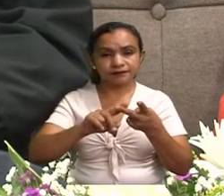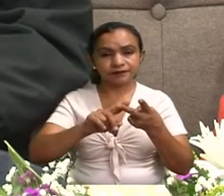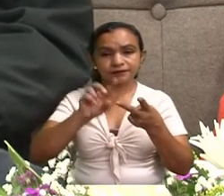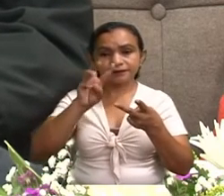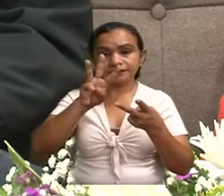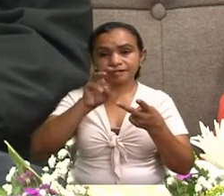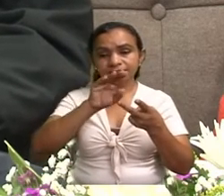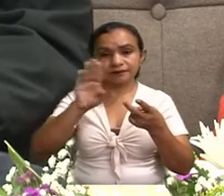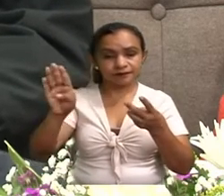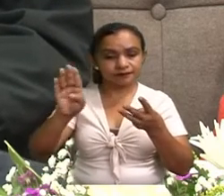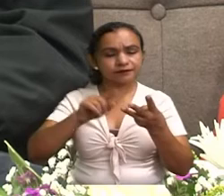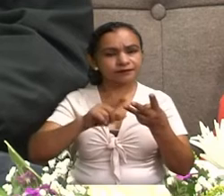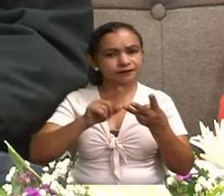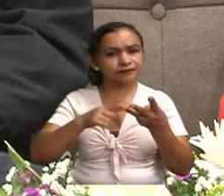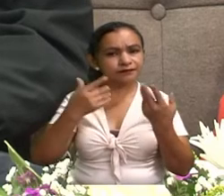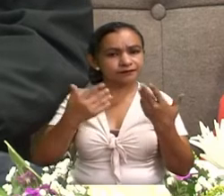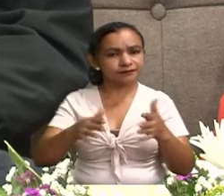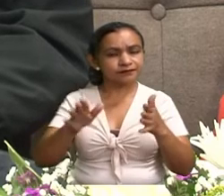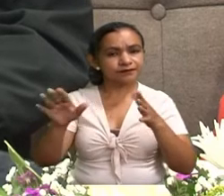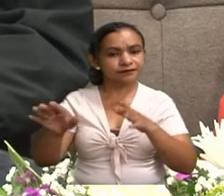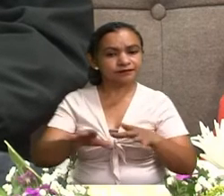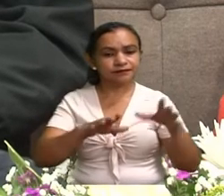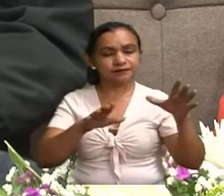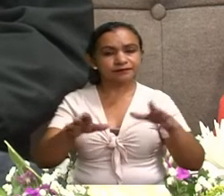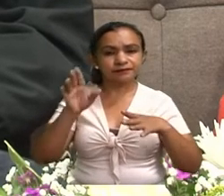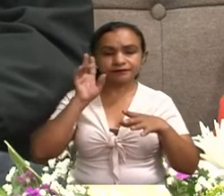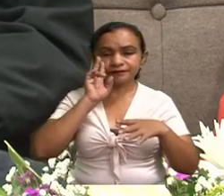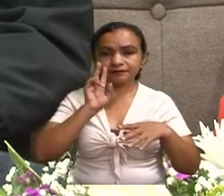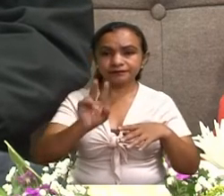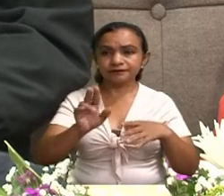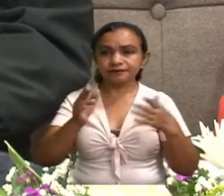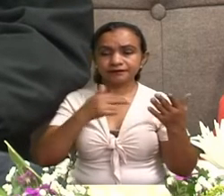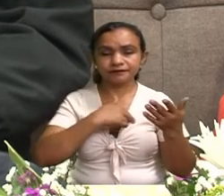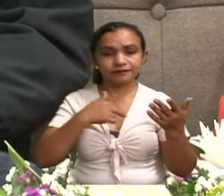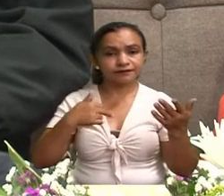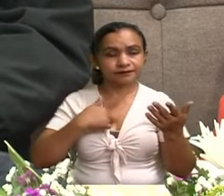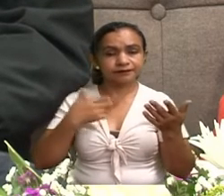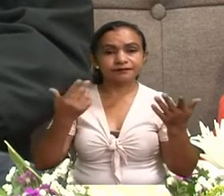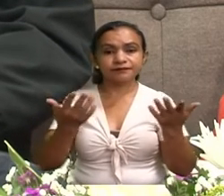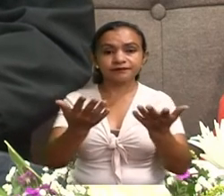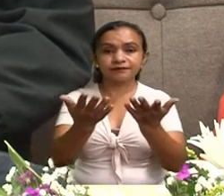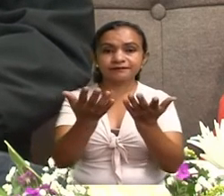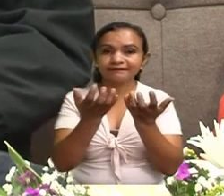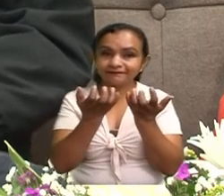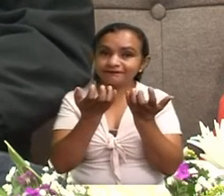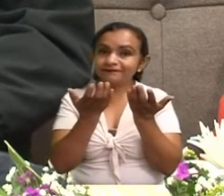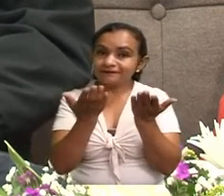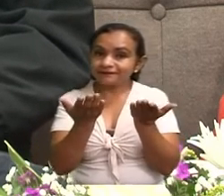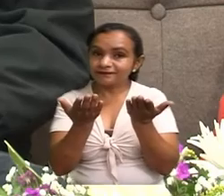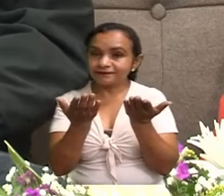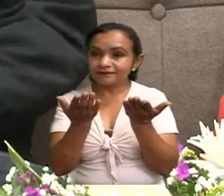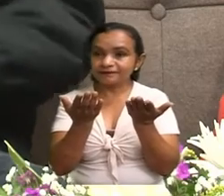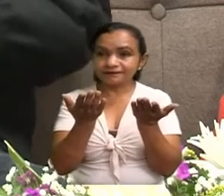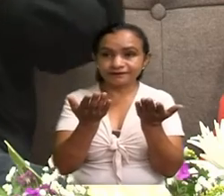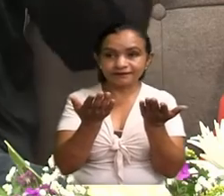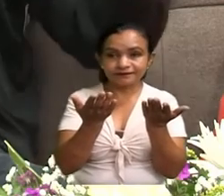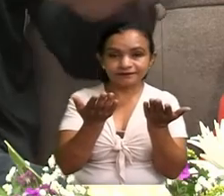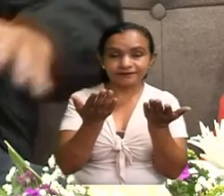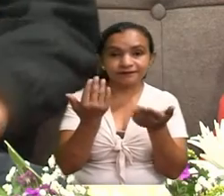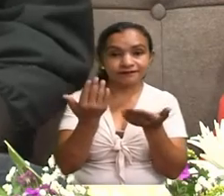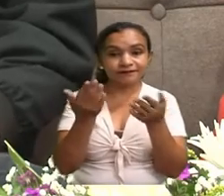está el evento en línea. Entonces, nosotros queremos que llegue, y hay